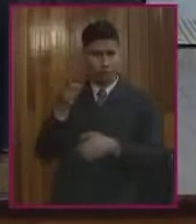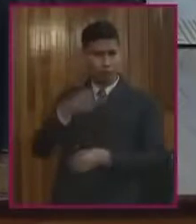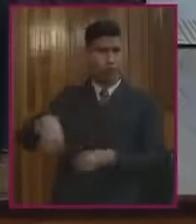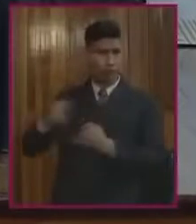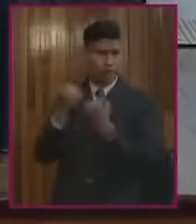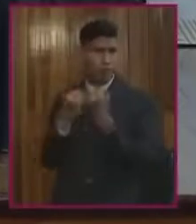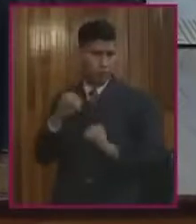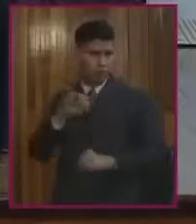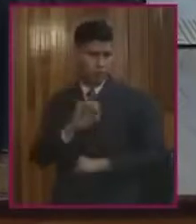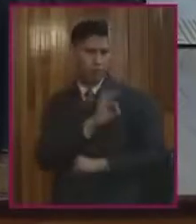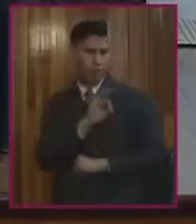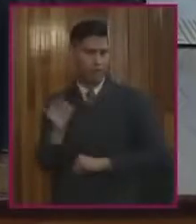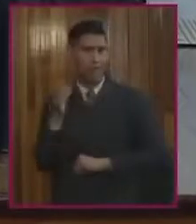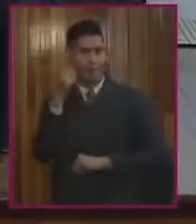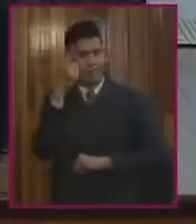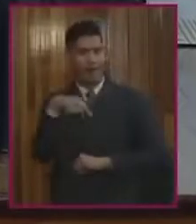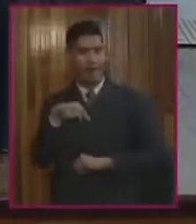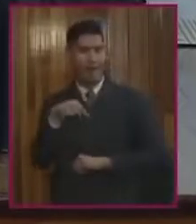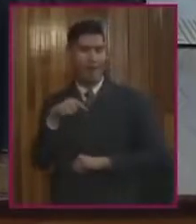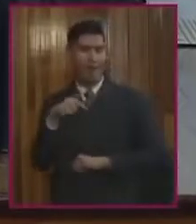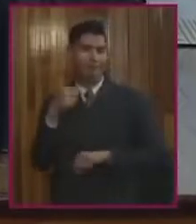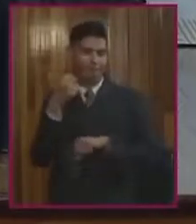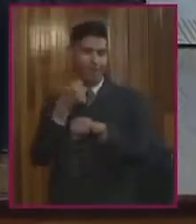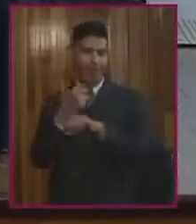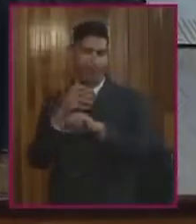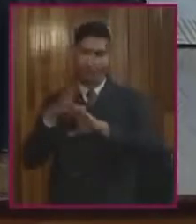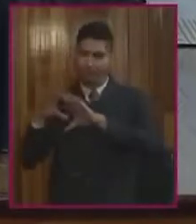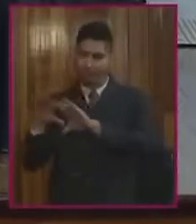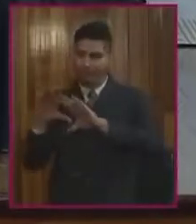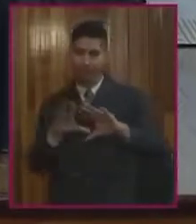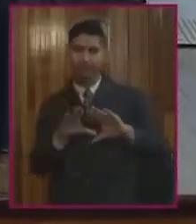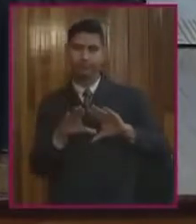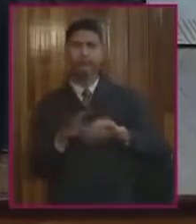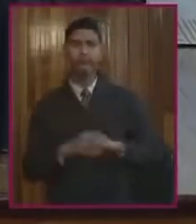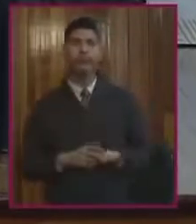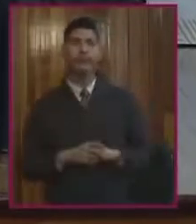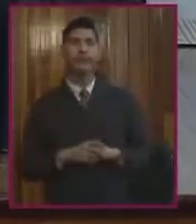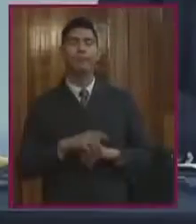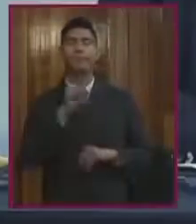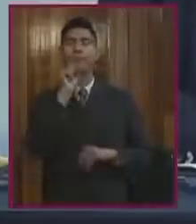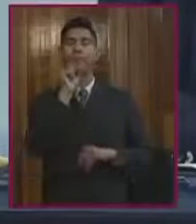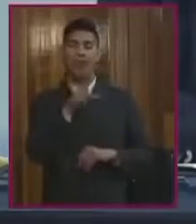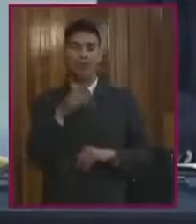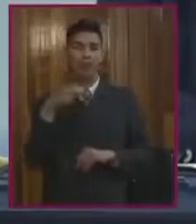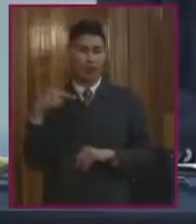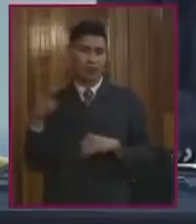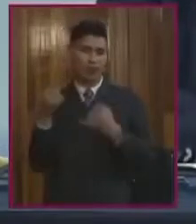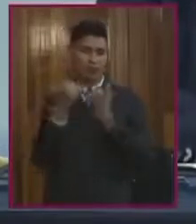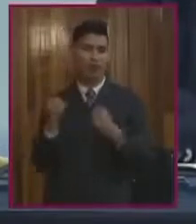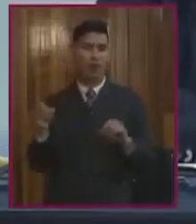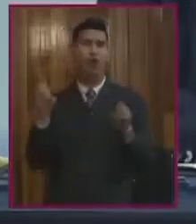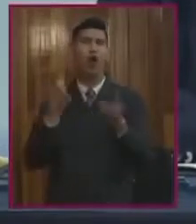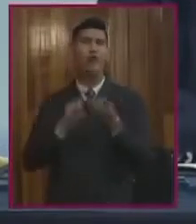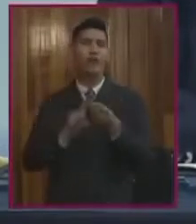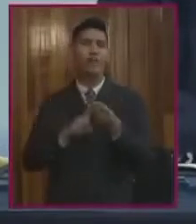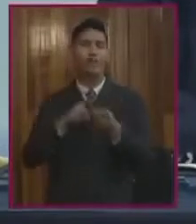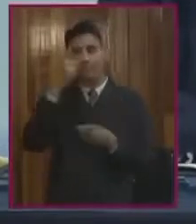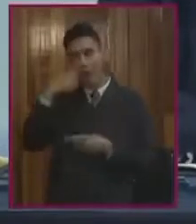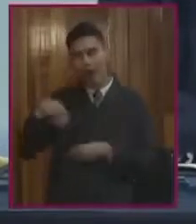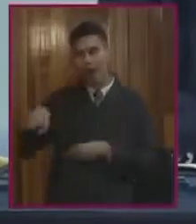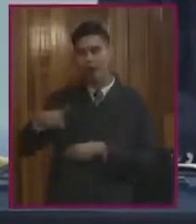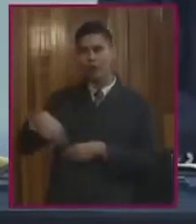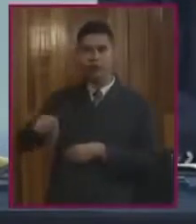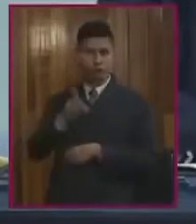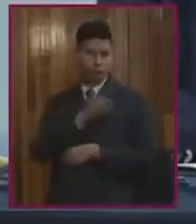en los alumnos de educación básica, y cuyo atributo estipula el desarrollo de la autonomía de los alumnos en situaciones de aprendizaje.